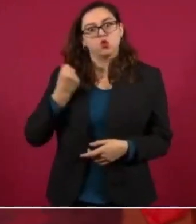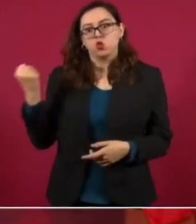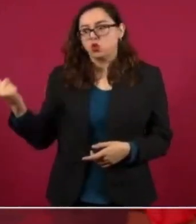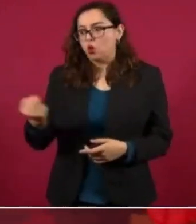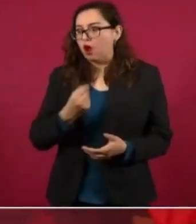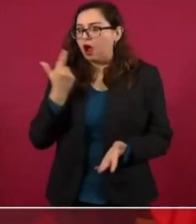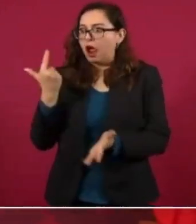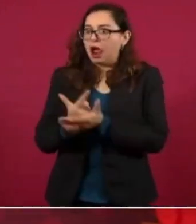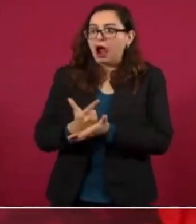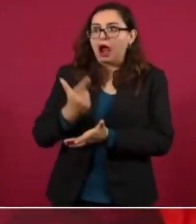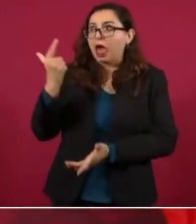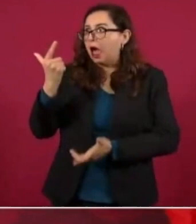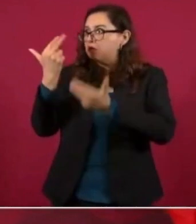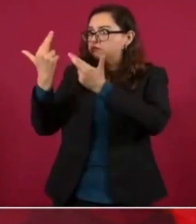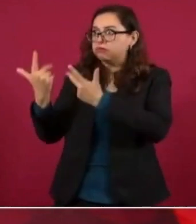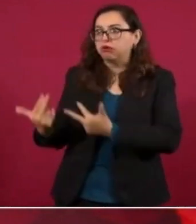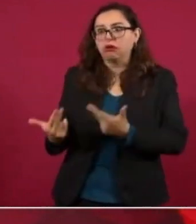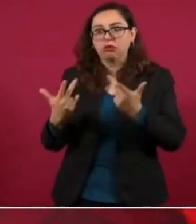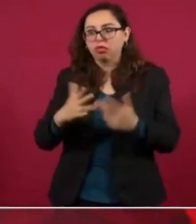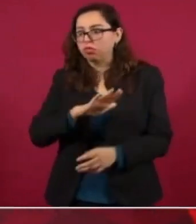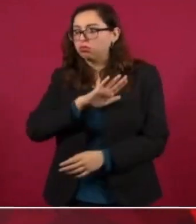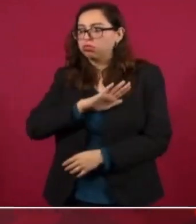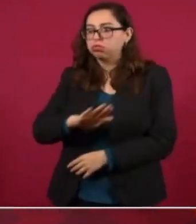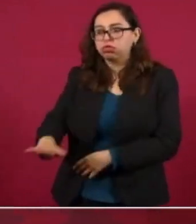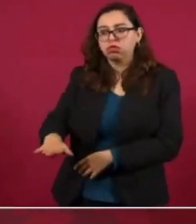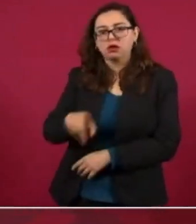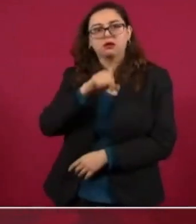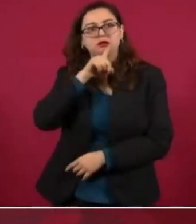de que no pasó a mayores.